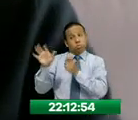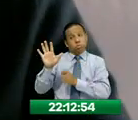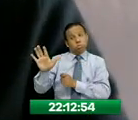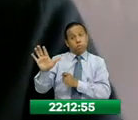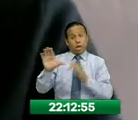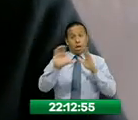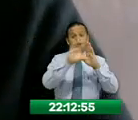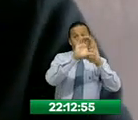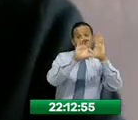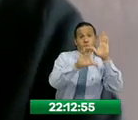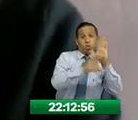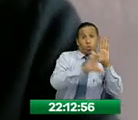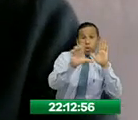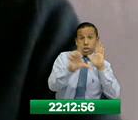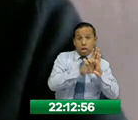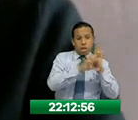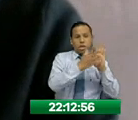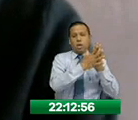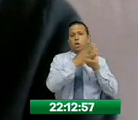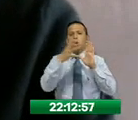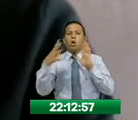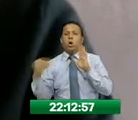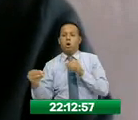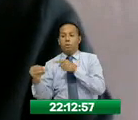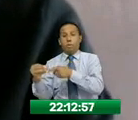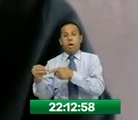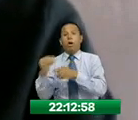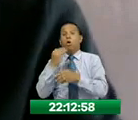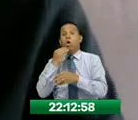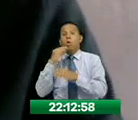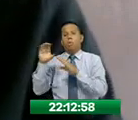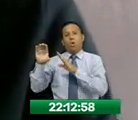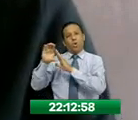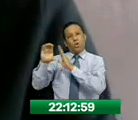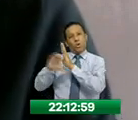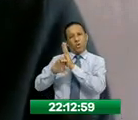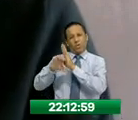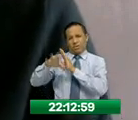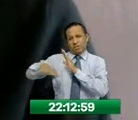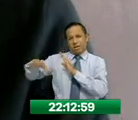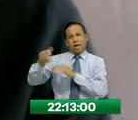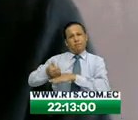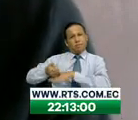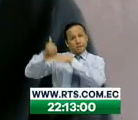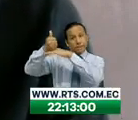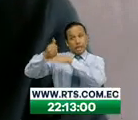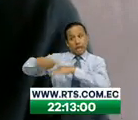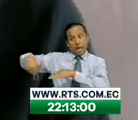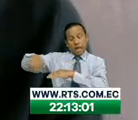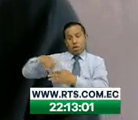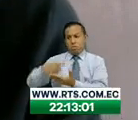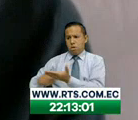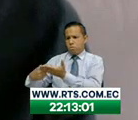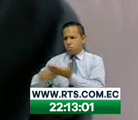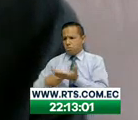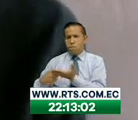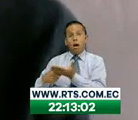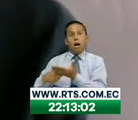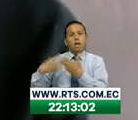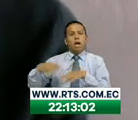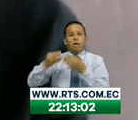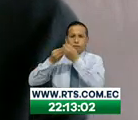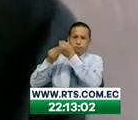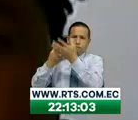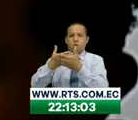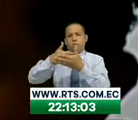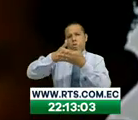Constitución. Para eso usted tiene un control que debe realizar la Corte Constitucional y también un control de orden político que lo hace en cualquier momento